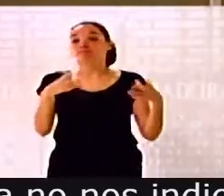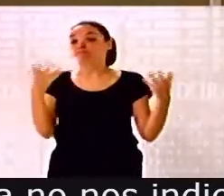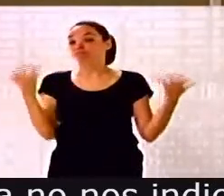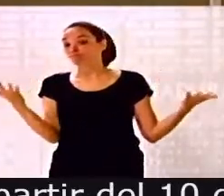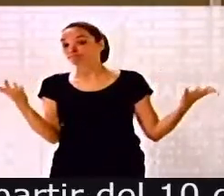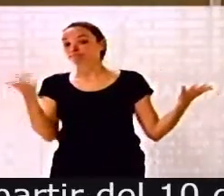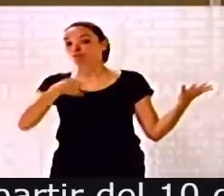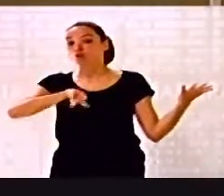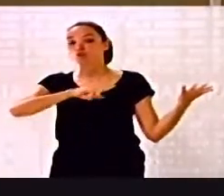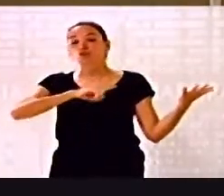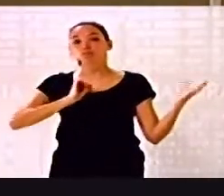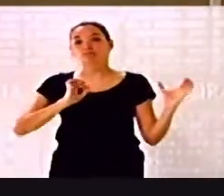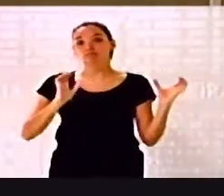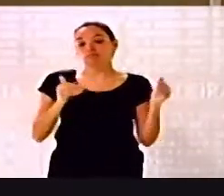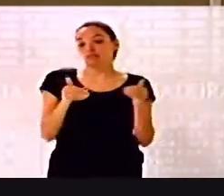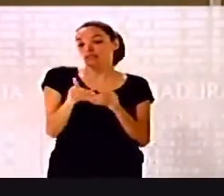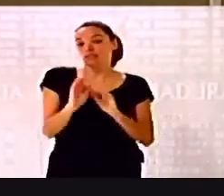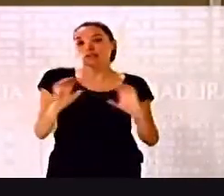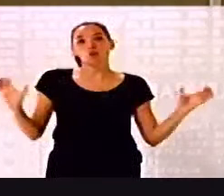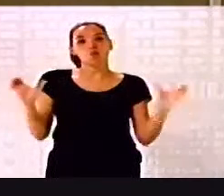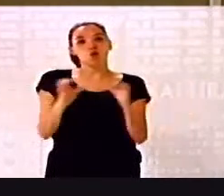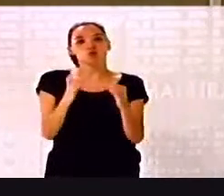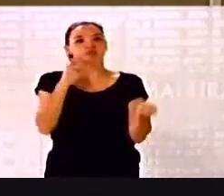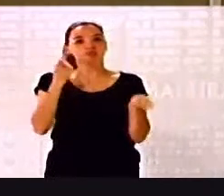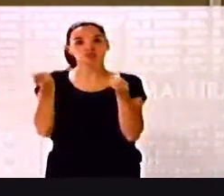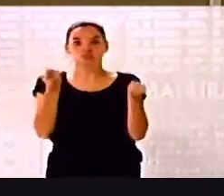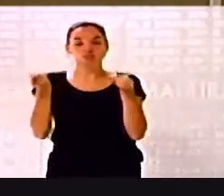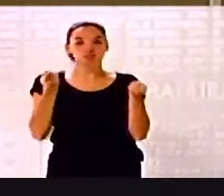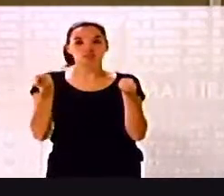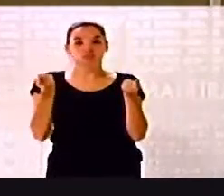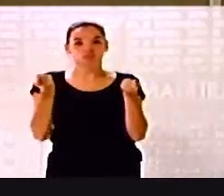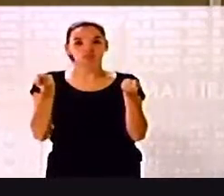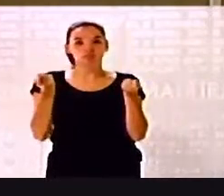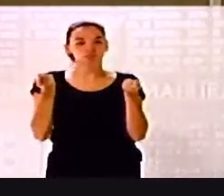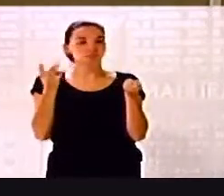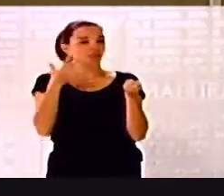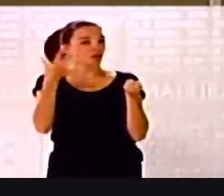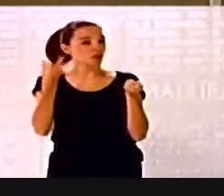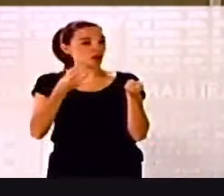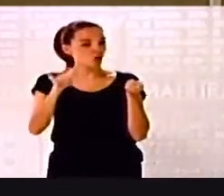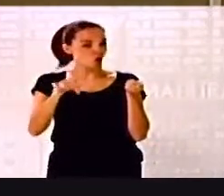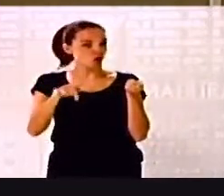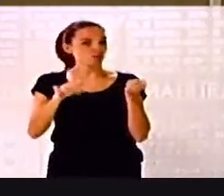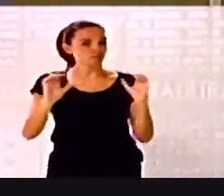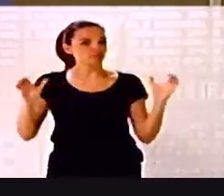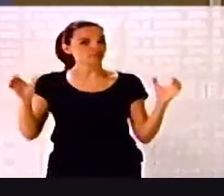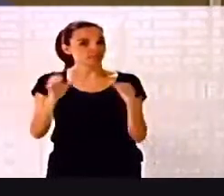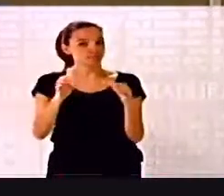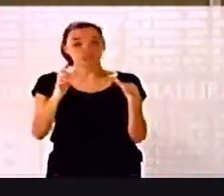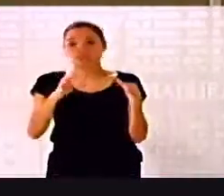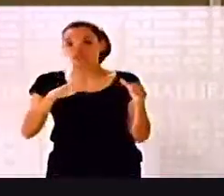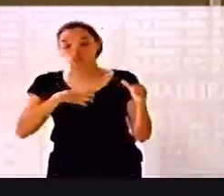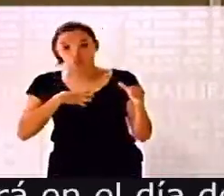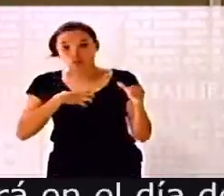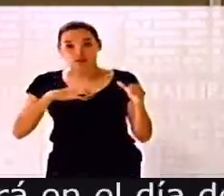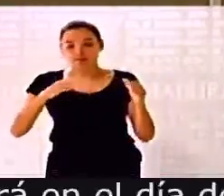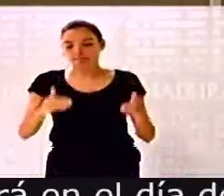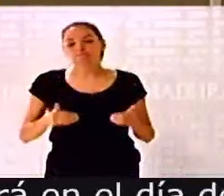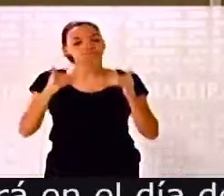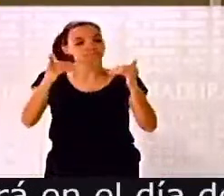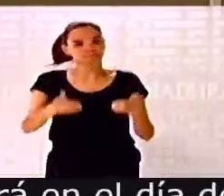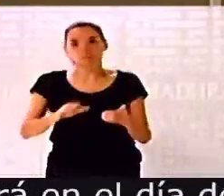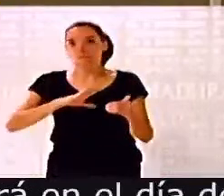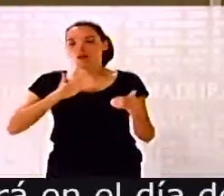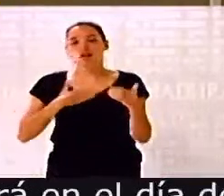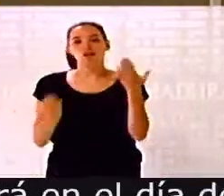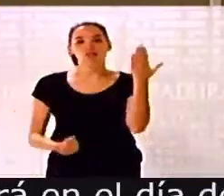Vamos a mantener una reunión de coordinación, creo que será en el día de hoy, si no puede ser en el día de hoy será mañana por la